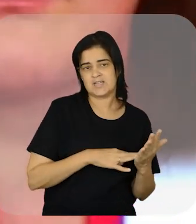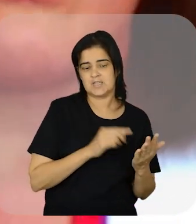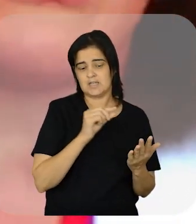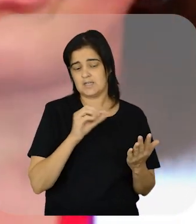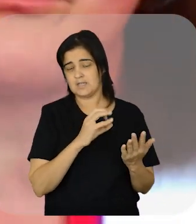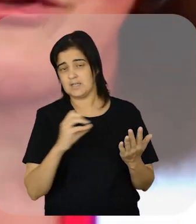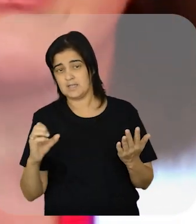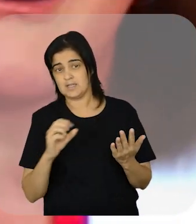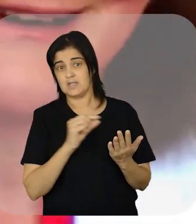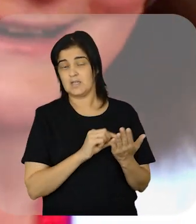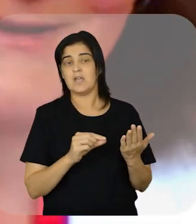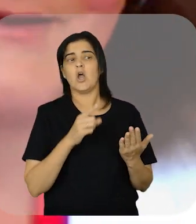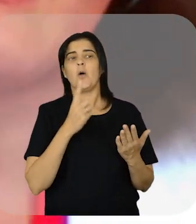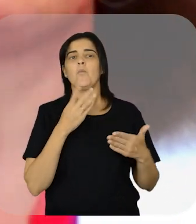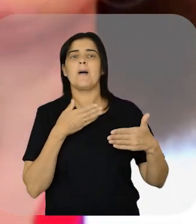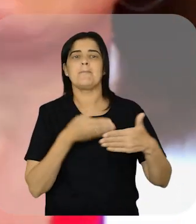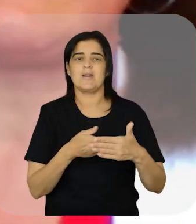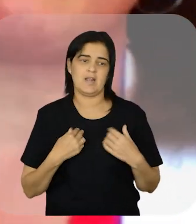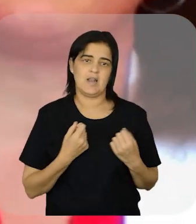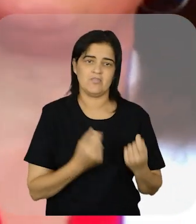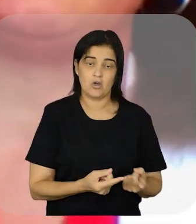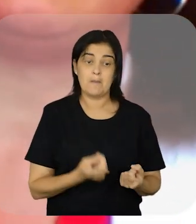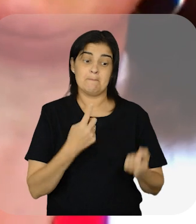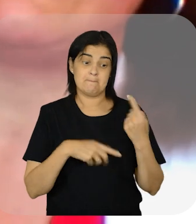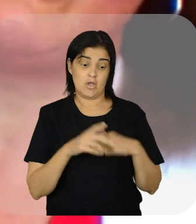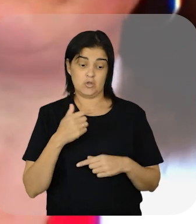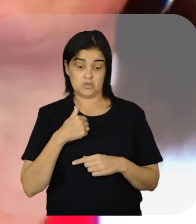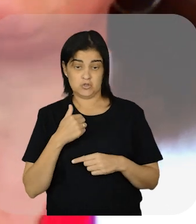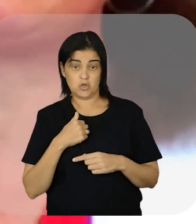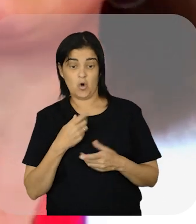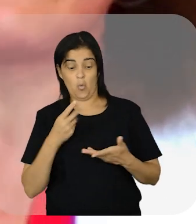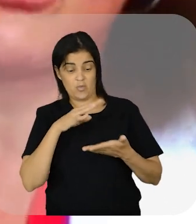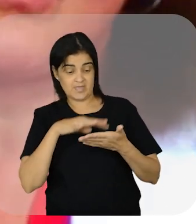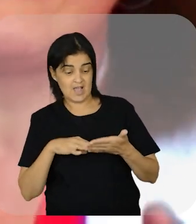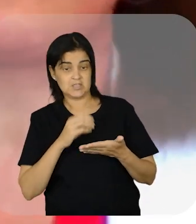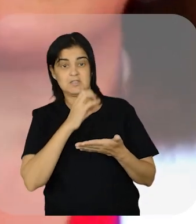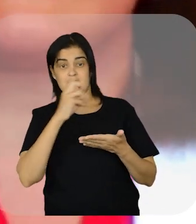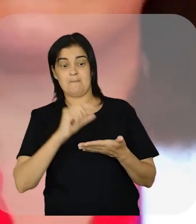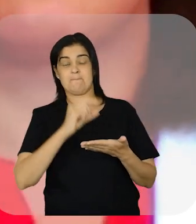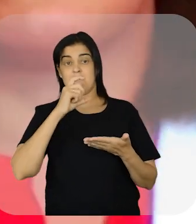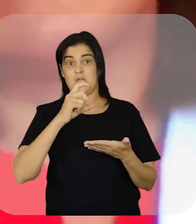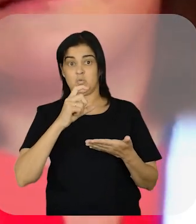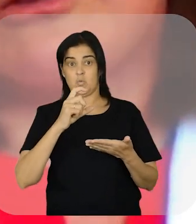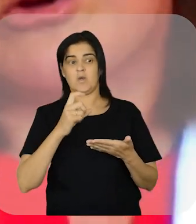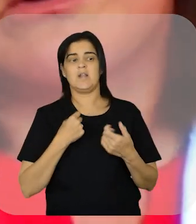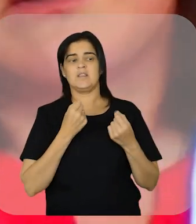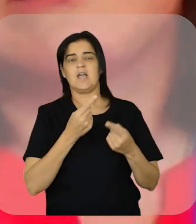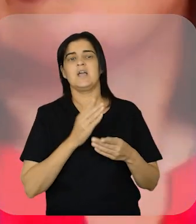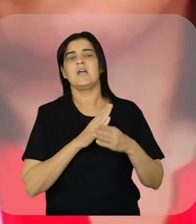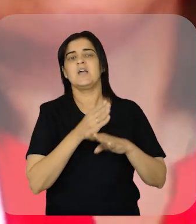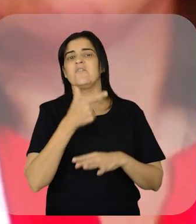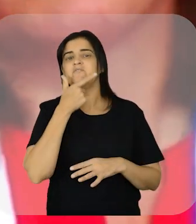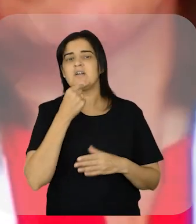minúscula, estoy poniendo una barrera. En cambio, si le llevo un texto en imprenta mayúscula, estoy generando un